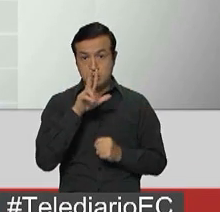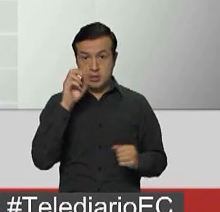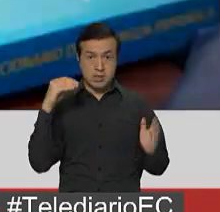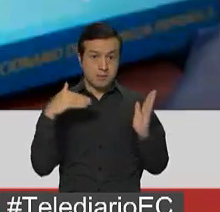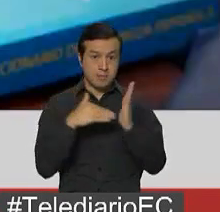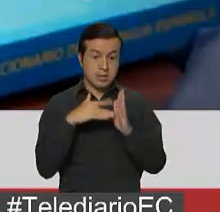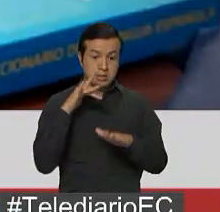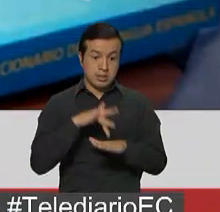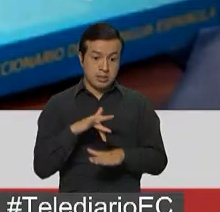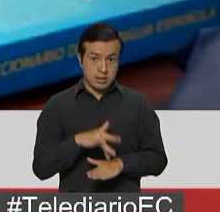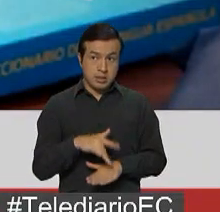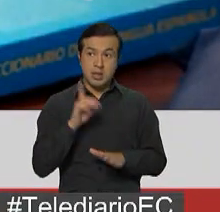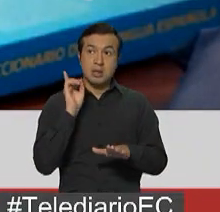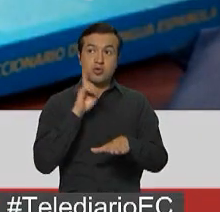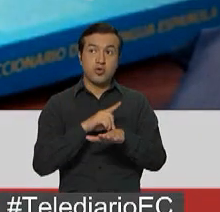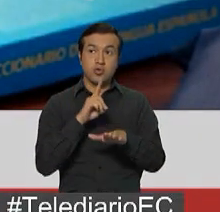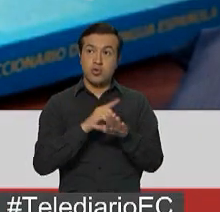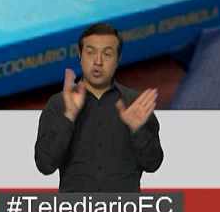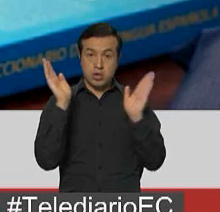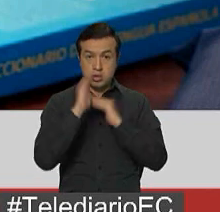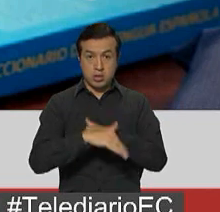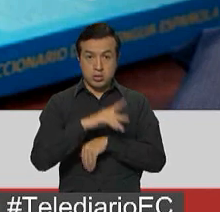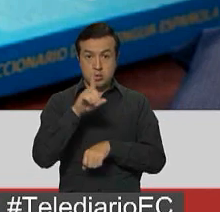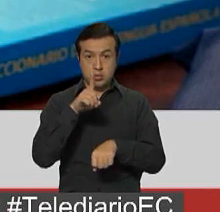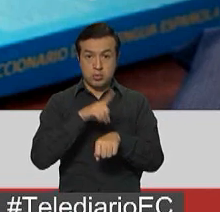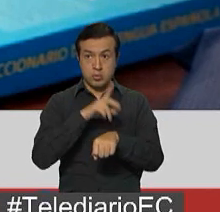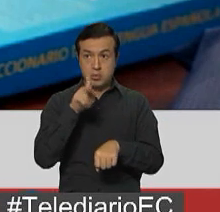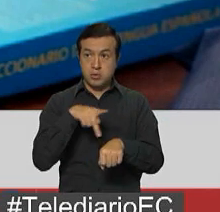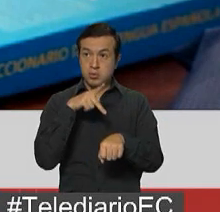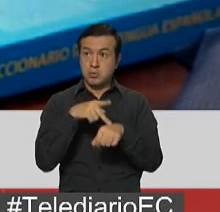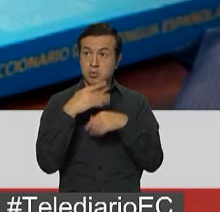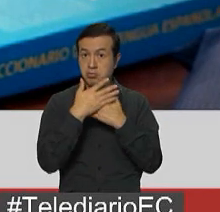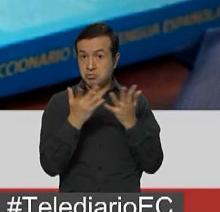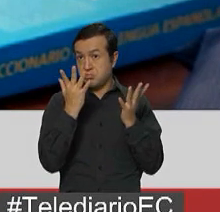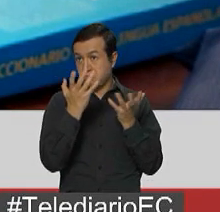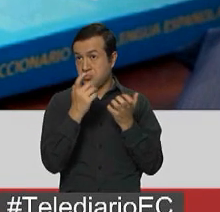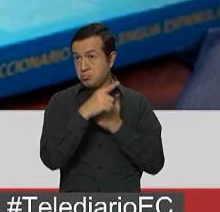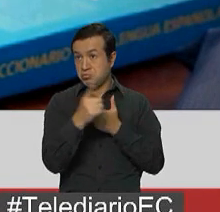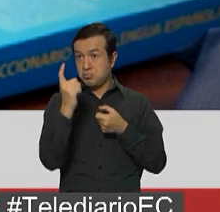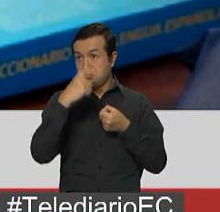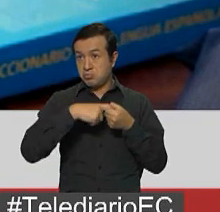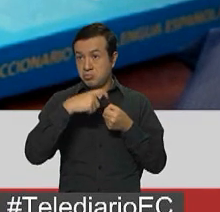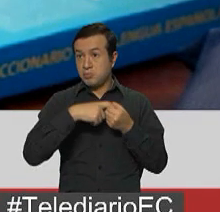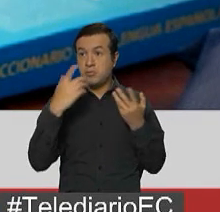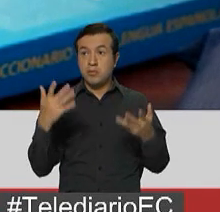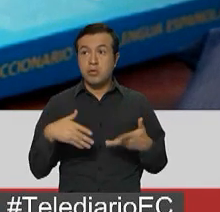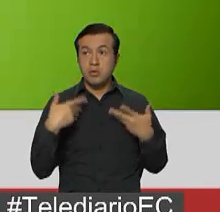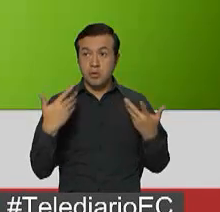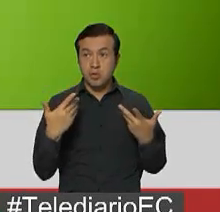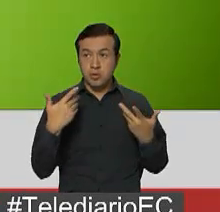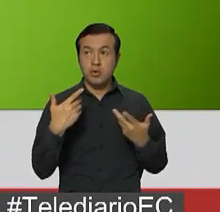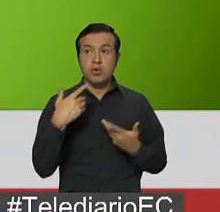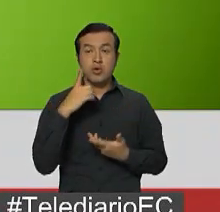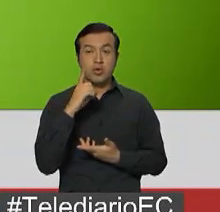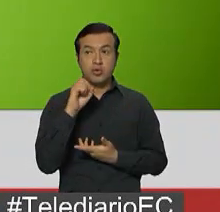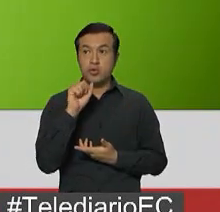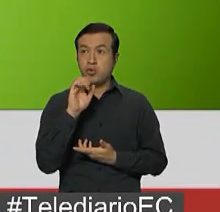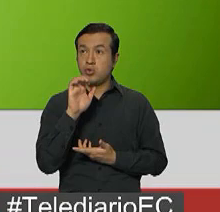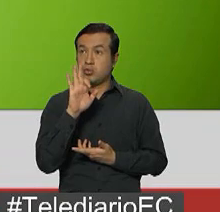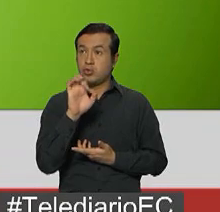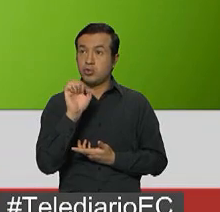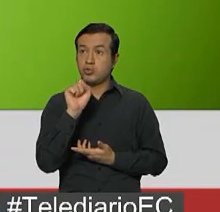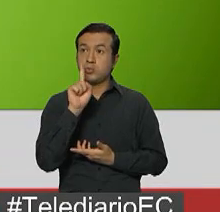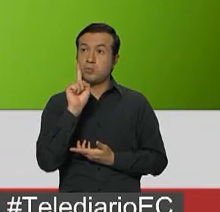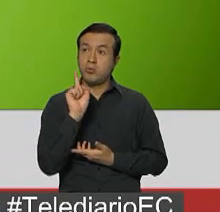citas médicas gratuitas los profesionales interesados podrán registrarse en www.gov.cn